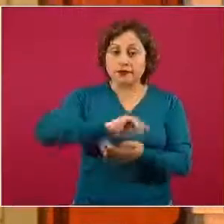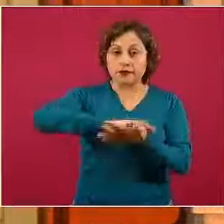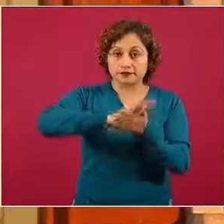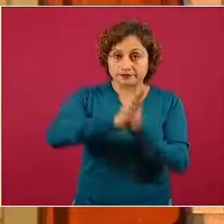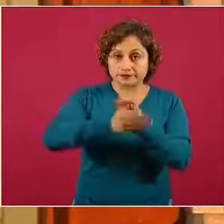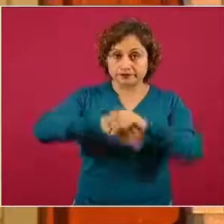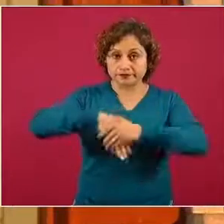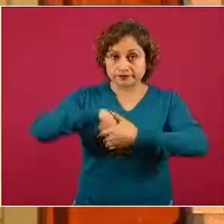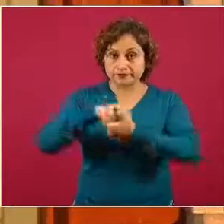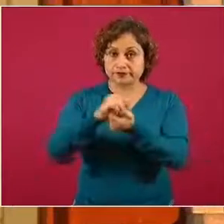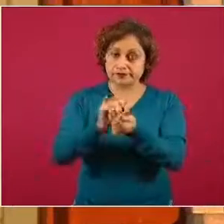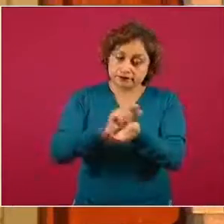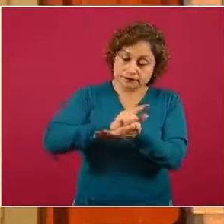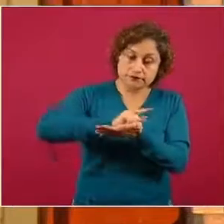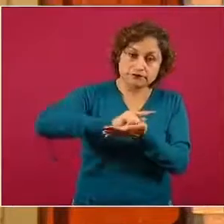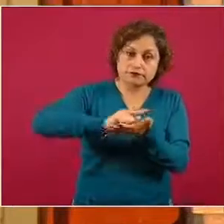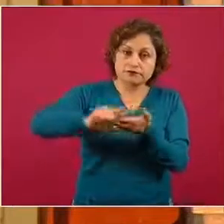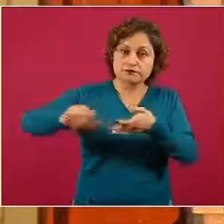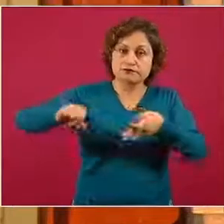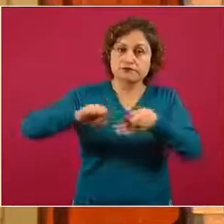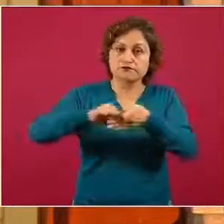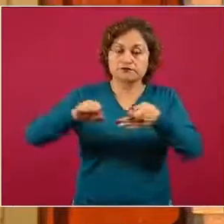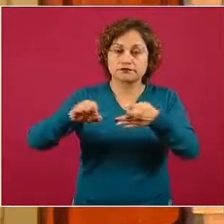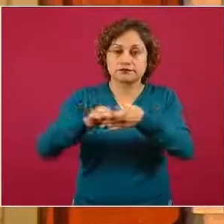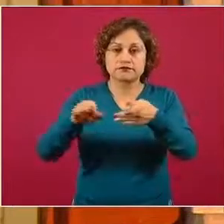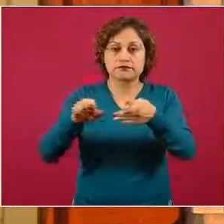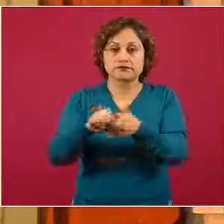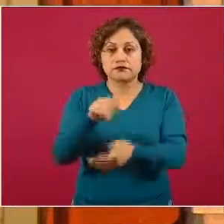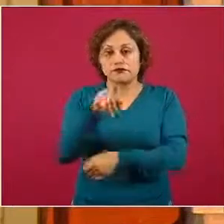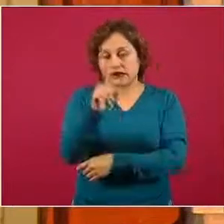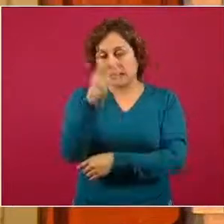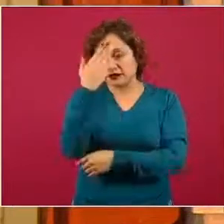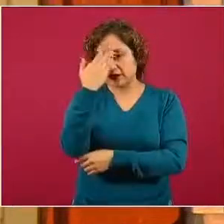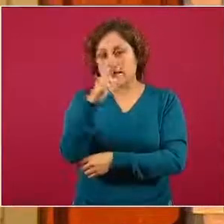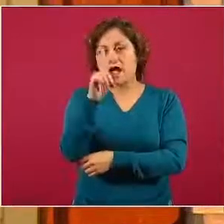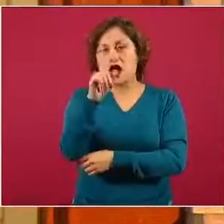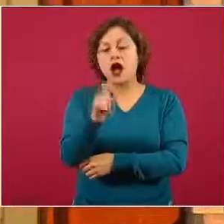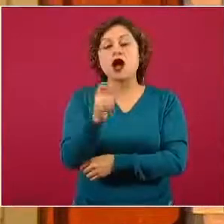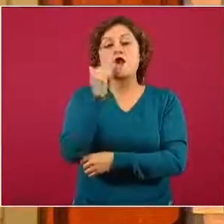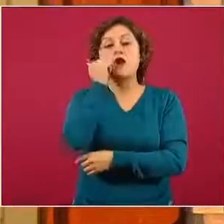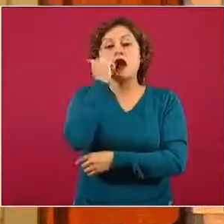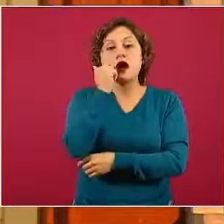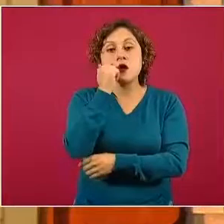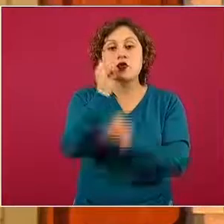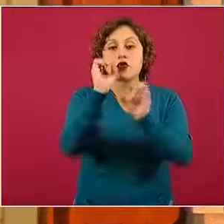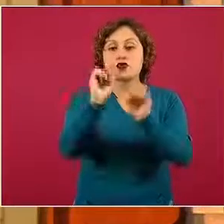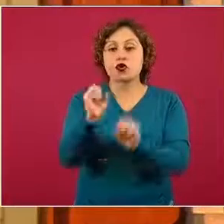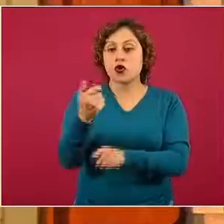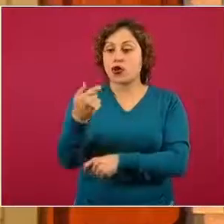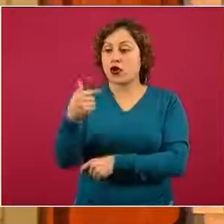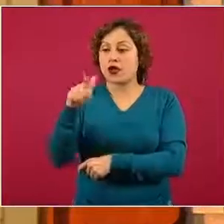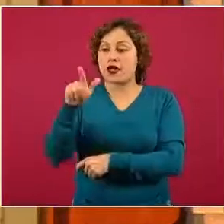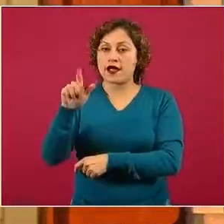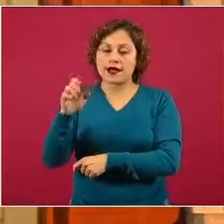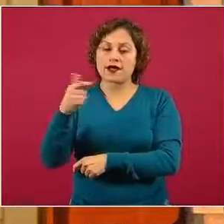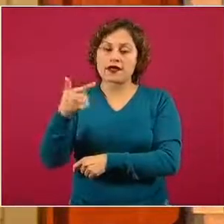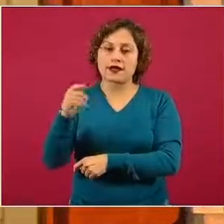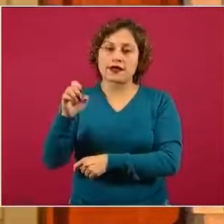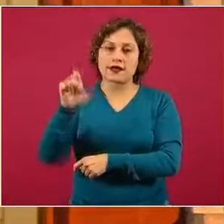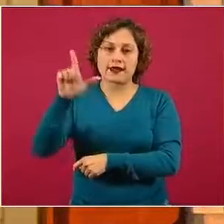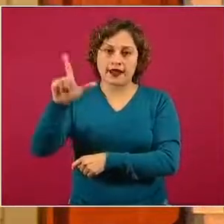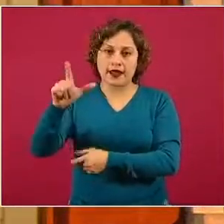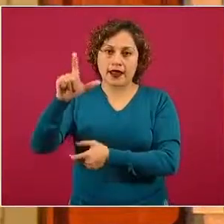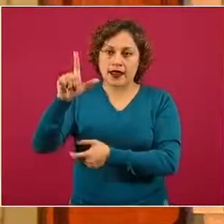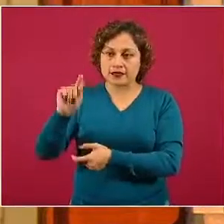aseo frecuente de nuestras manos, ya sea con agua o jabón, ya sea con alcohol gel mínimo al 70%, para